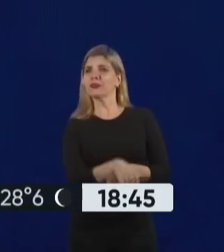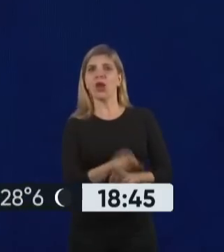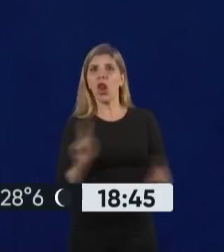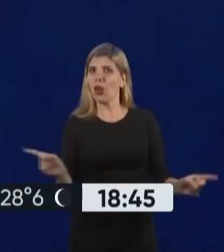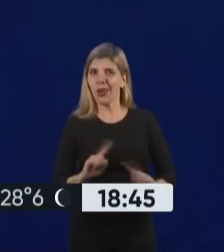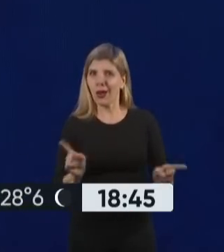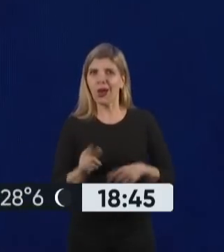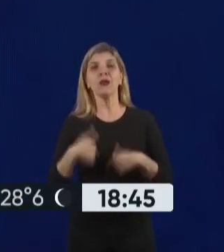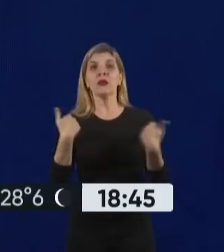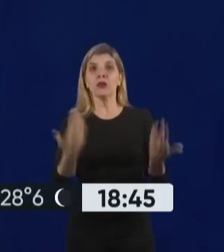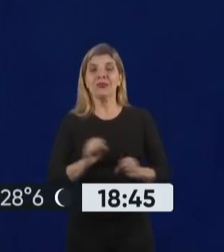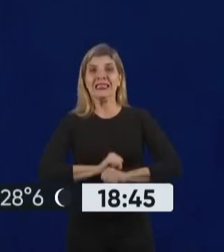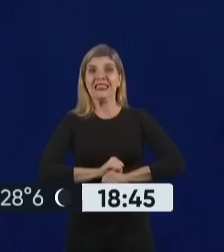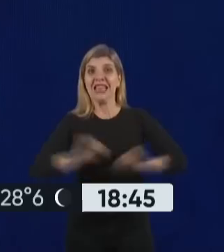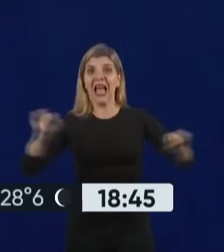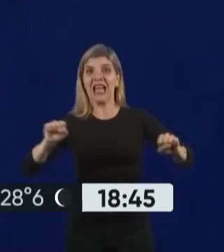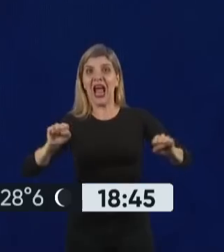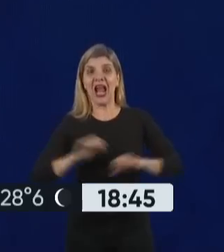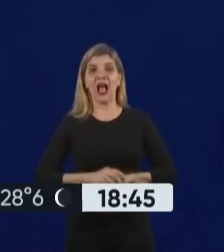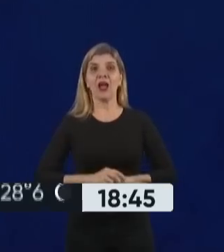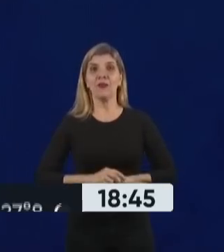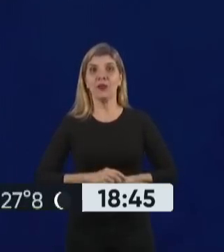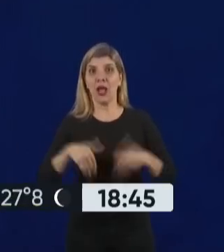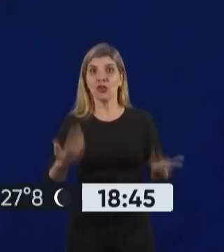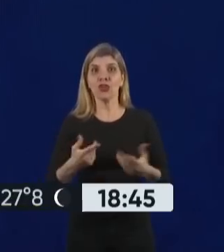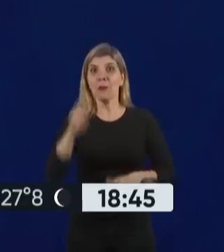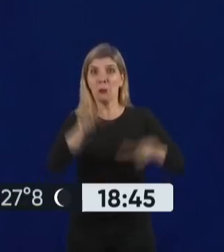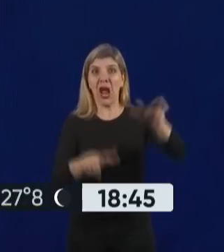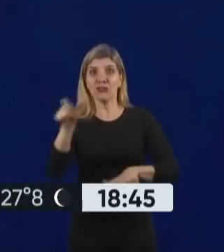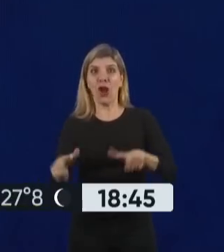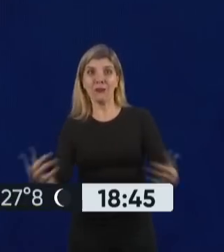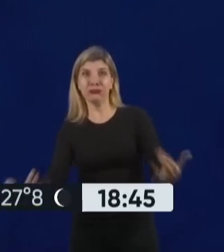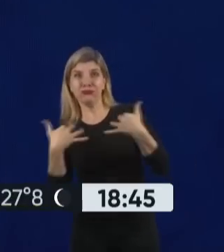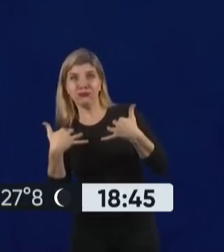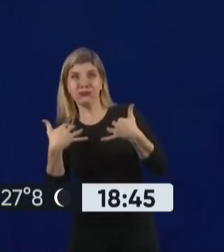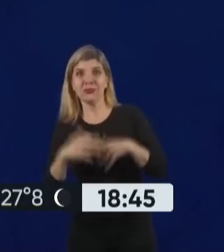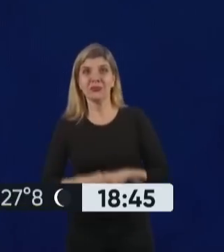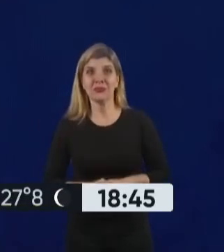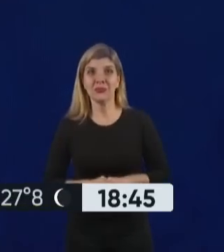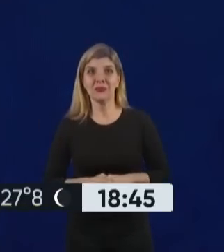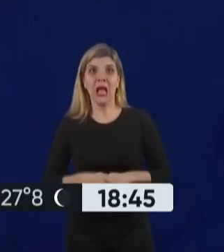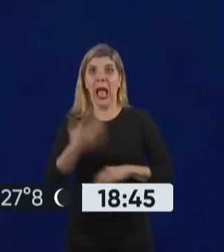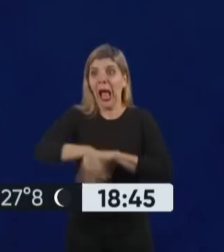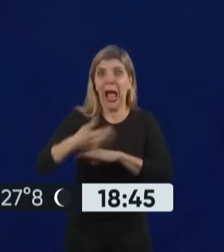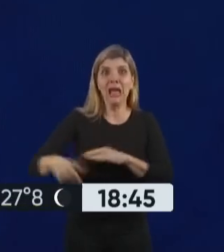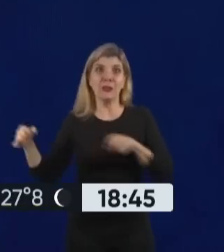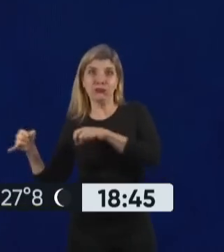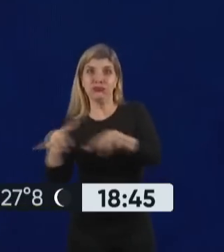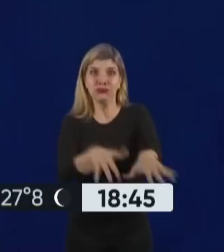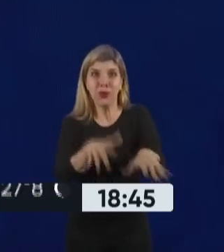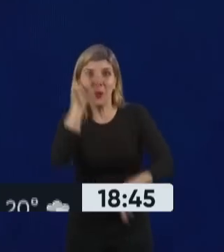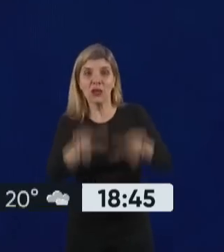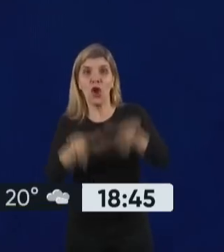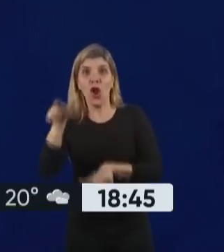que todo estallara tal que nos tiraran la gente a la calle.